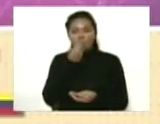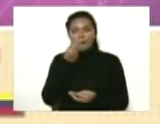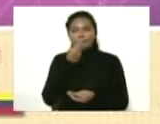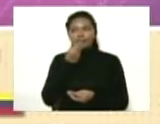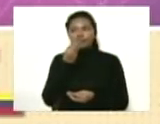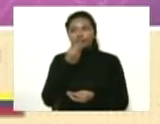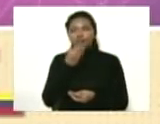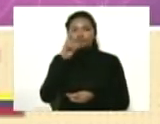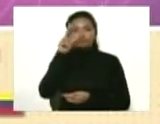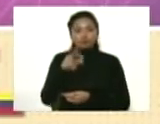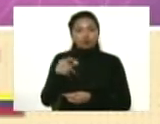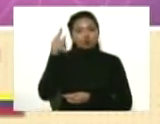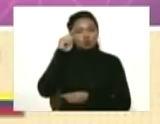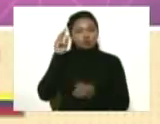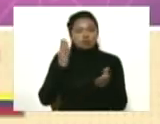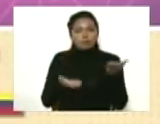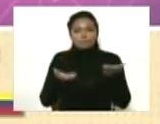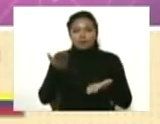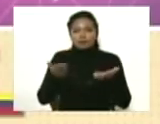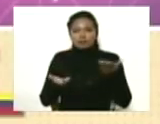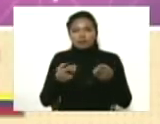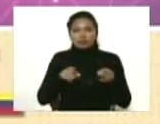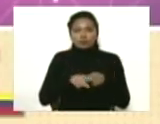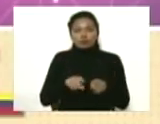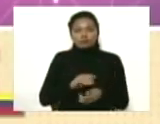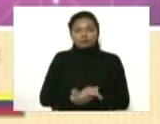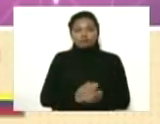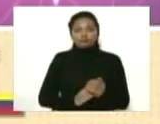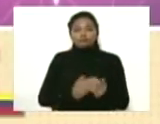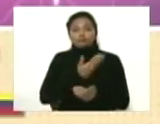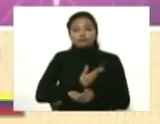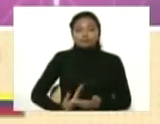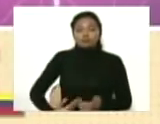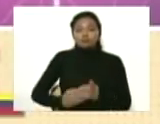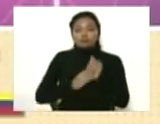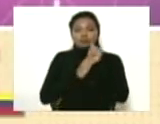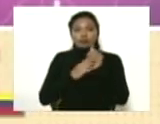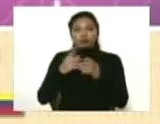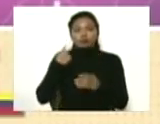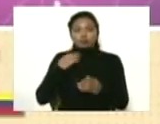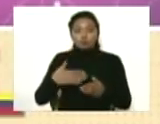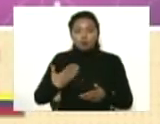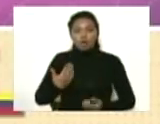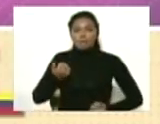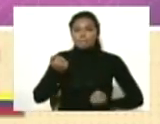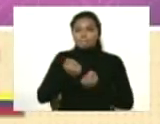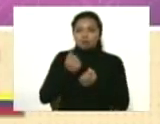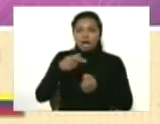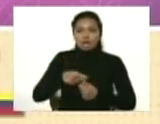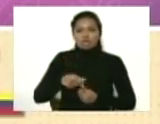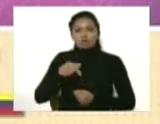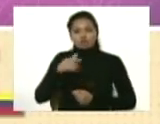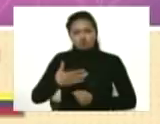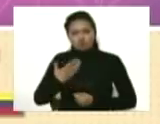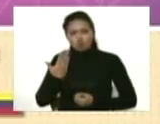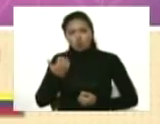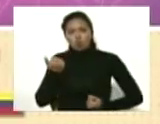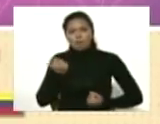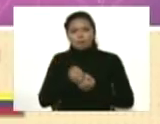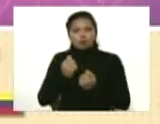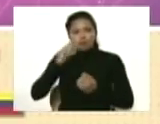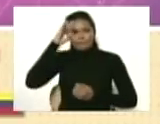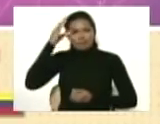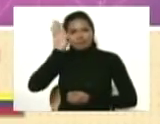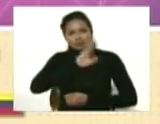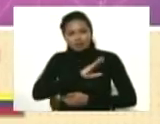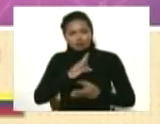alimentación diaria y balanceada. Mi comandante en jefe, cuente usted con la UPDI La Hollada y con sus